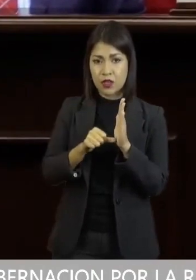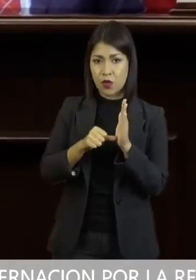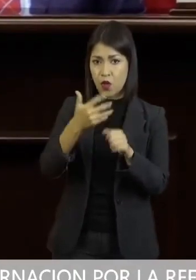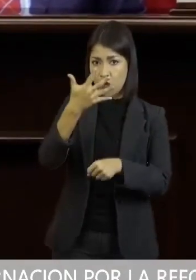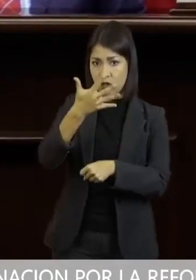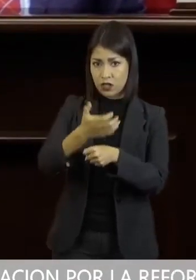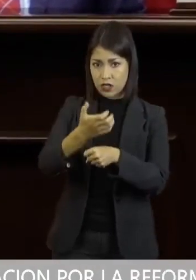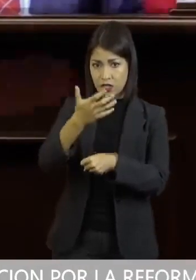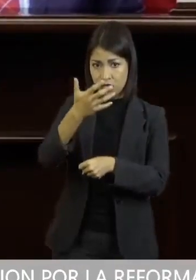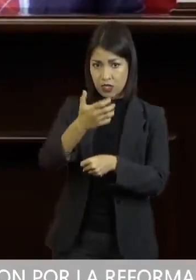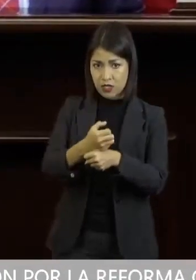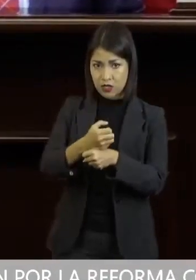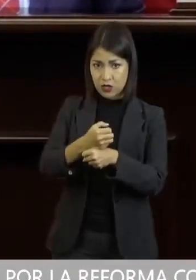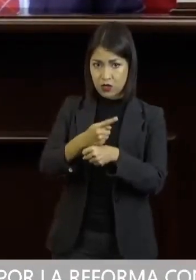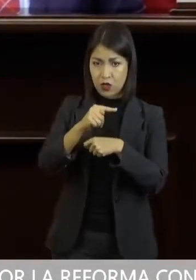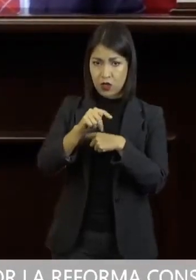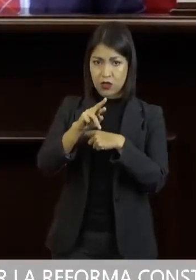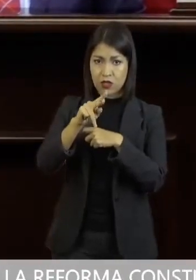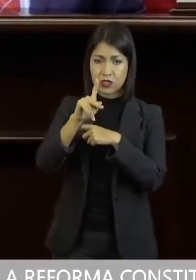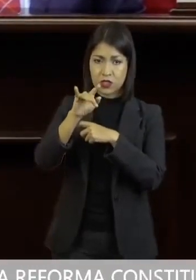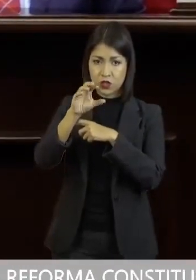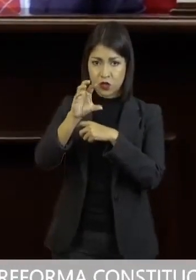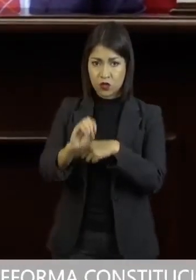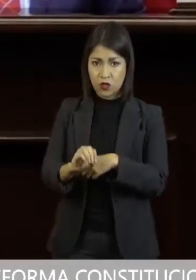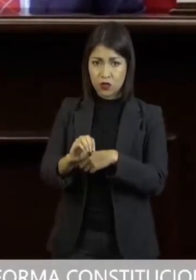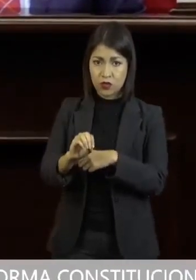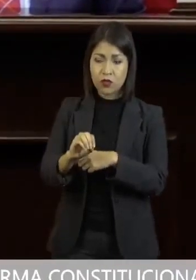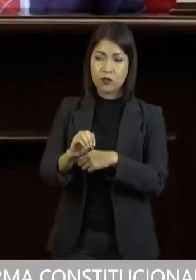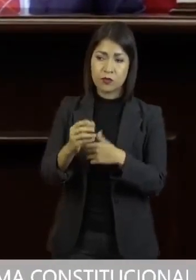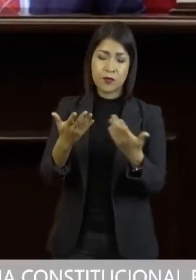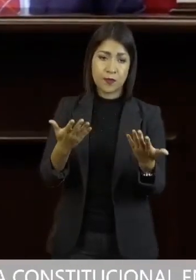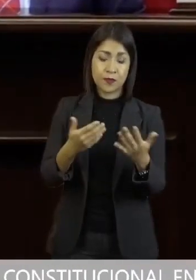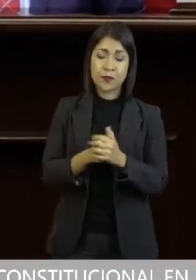5º transitorio de